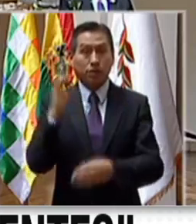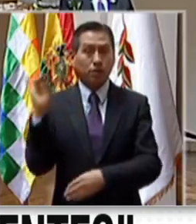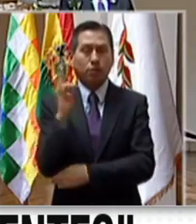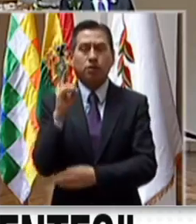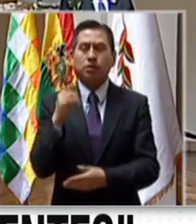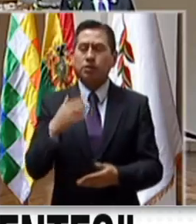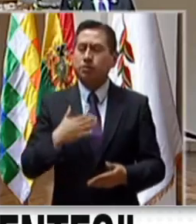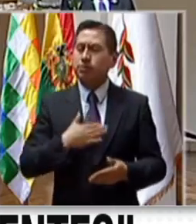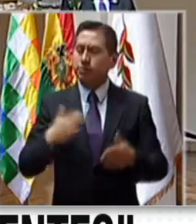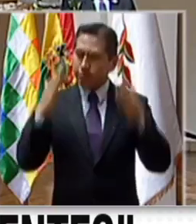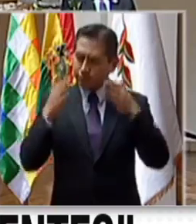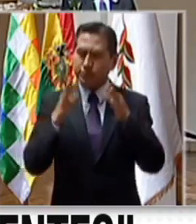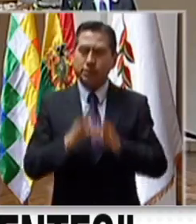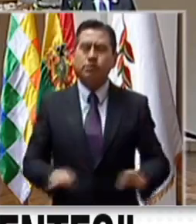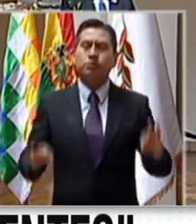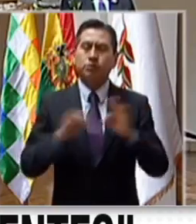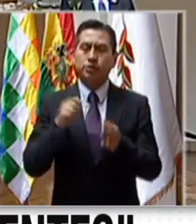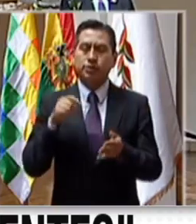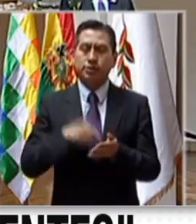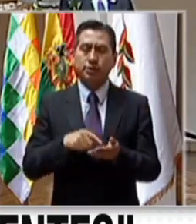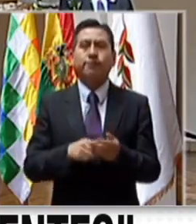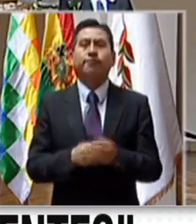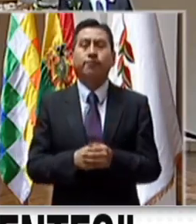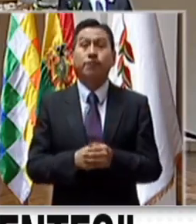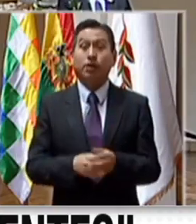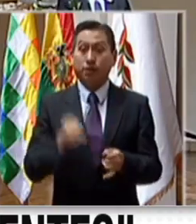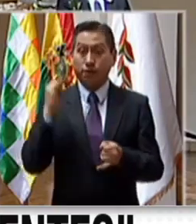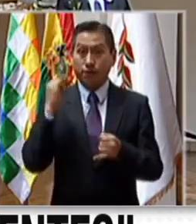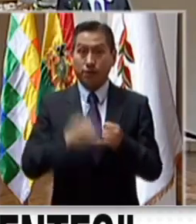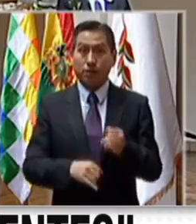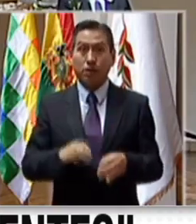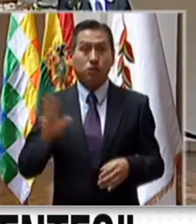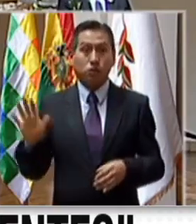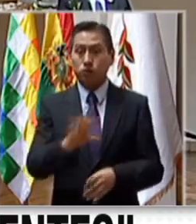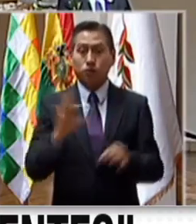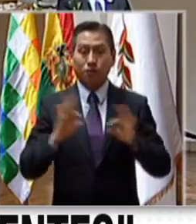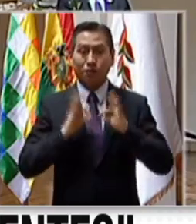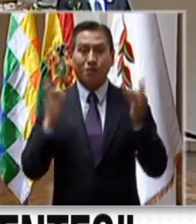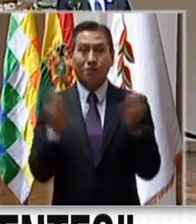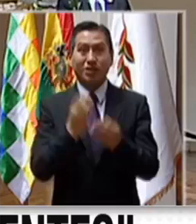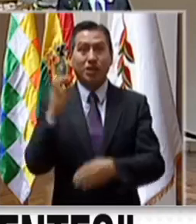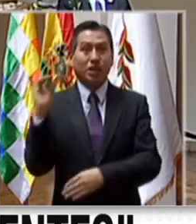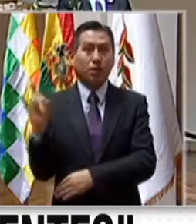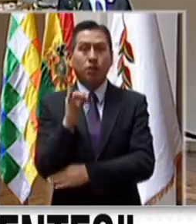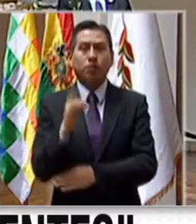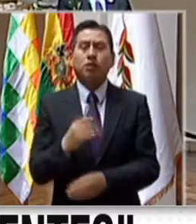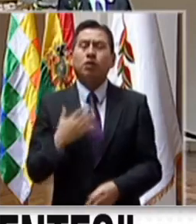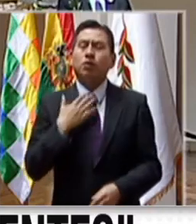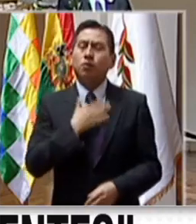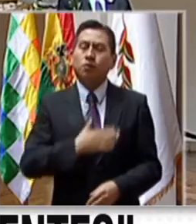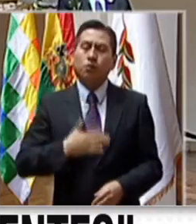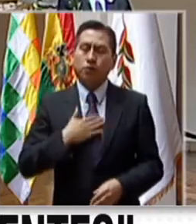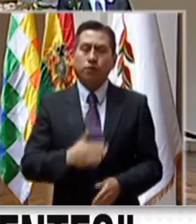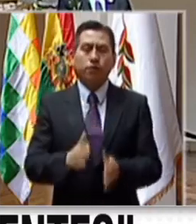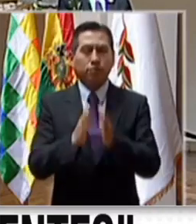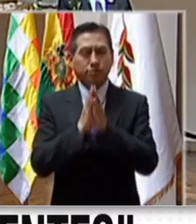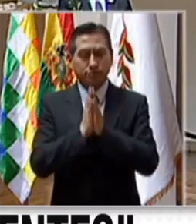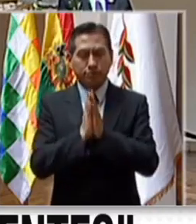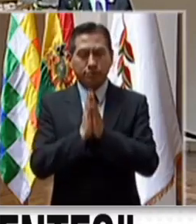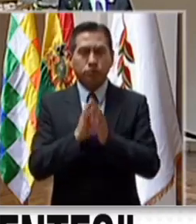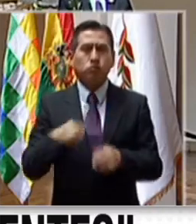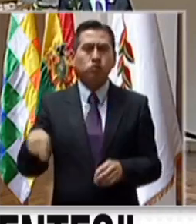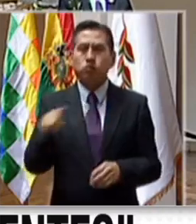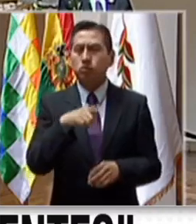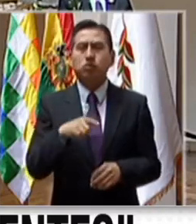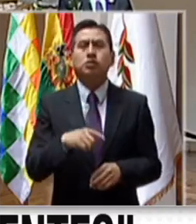mi prioridad. Finalmente, familias bolivianas, por favor, les pido que